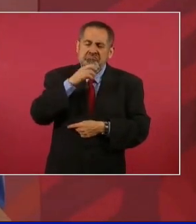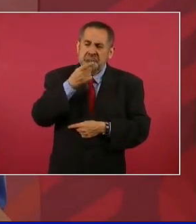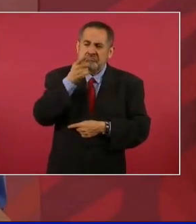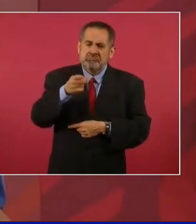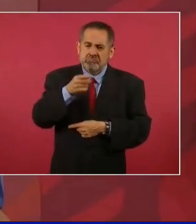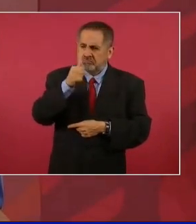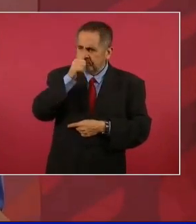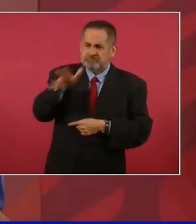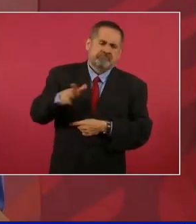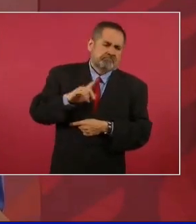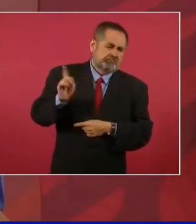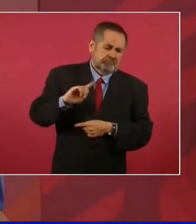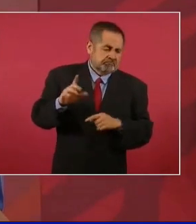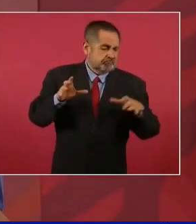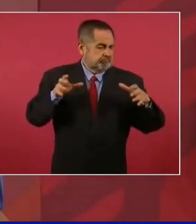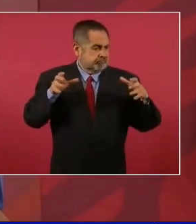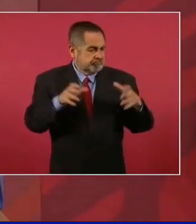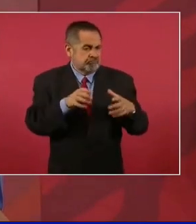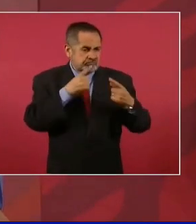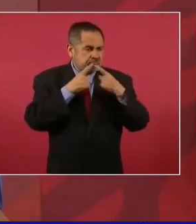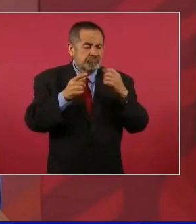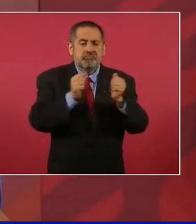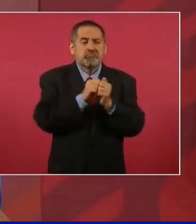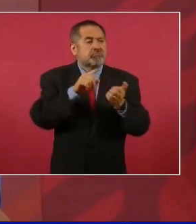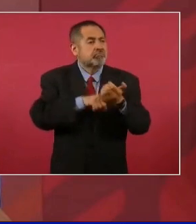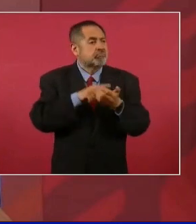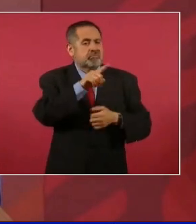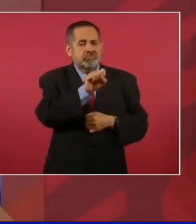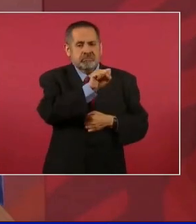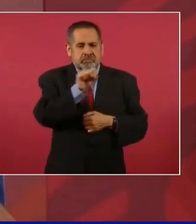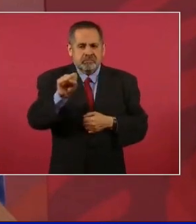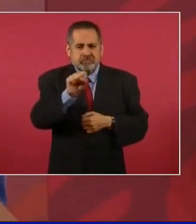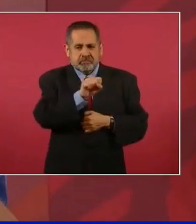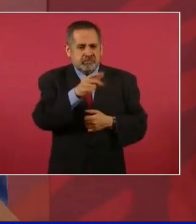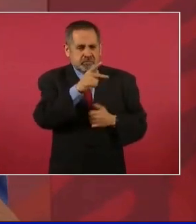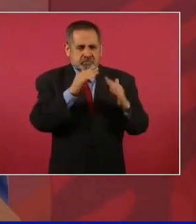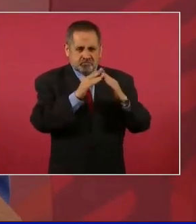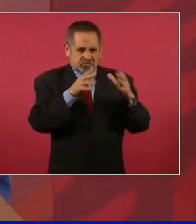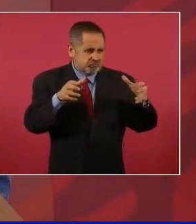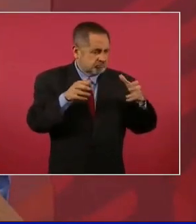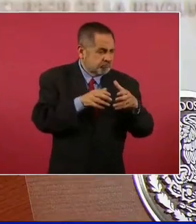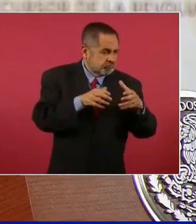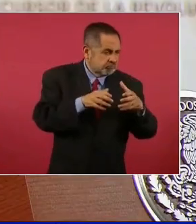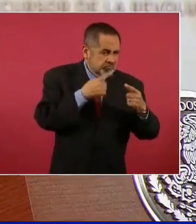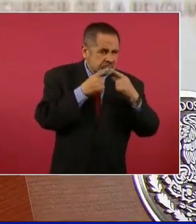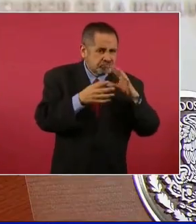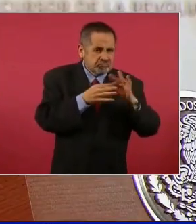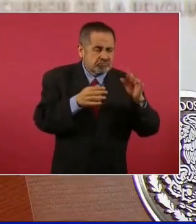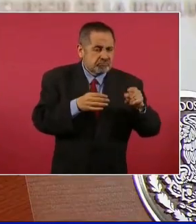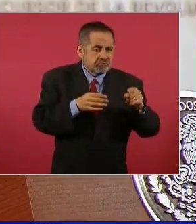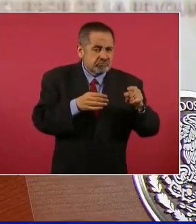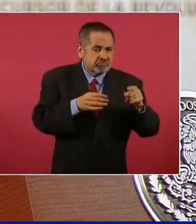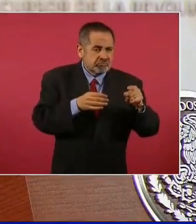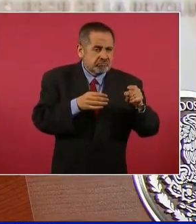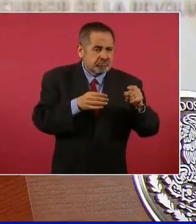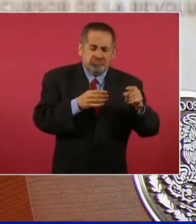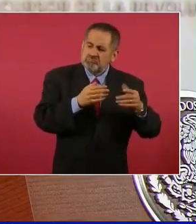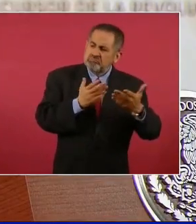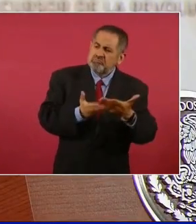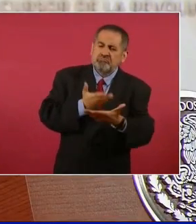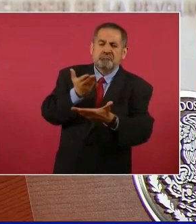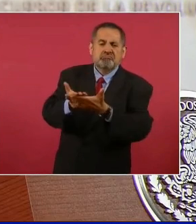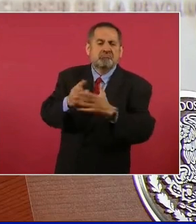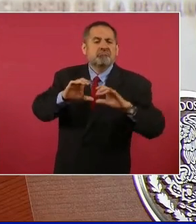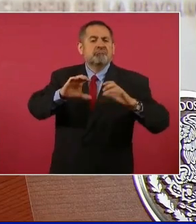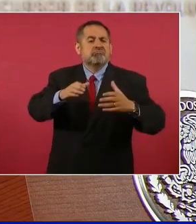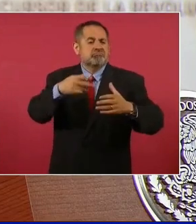se reunió en Saltillo, en su casa, y envió una iniciativa al Congreso